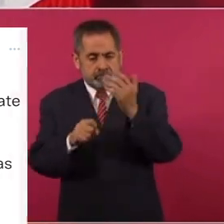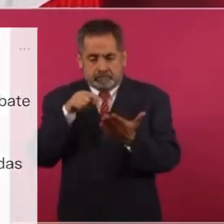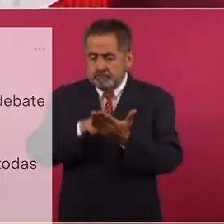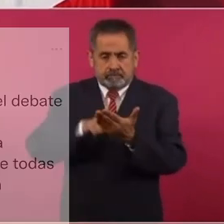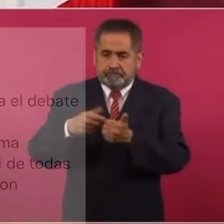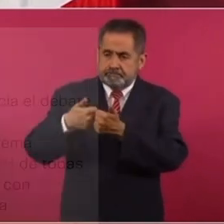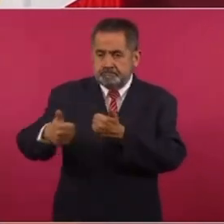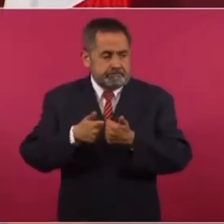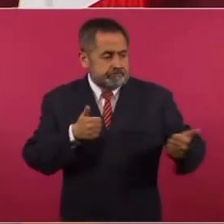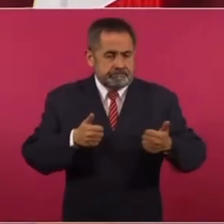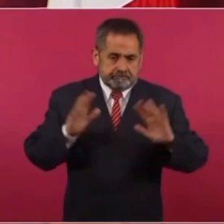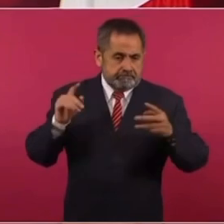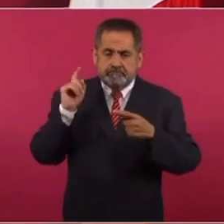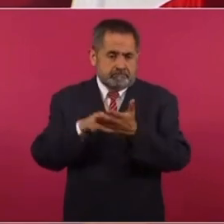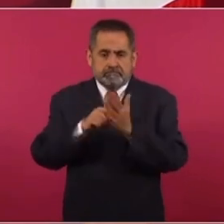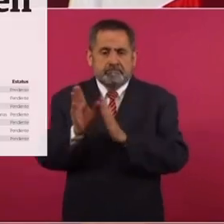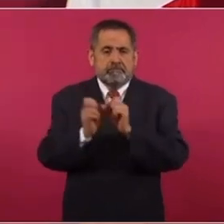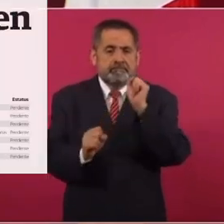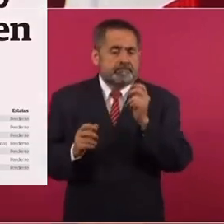el principio